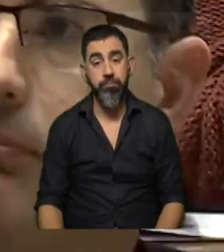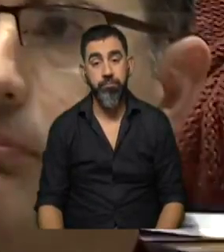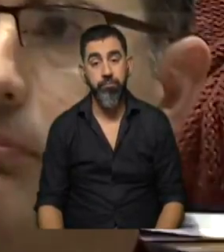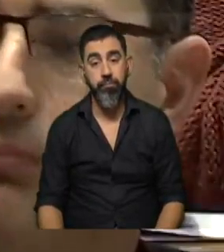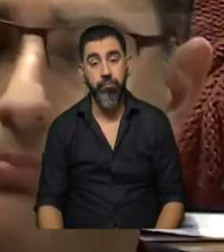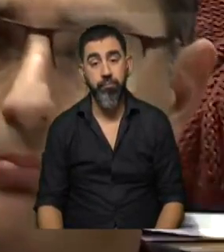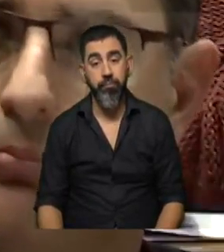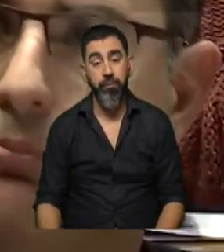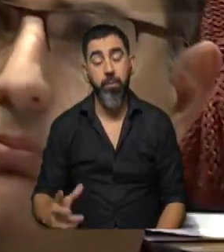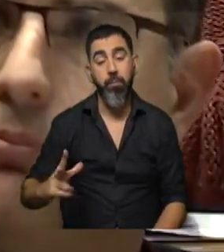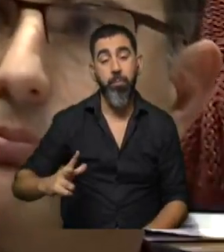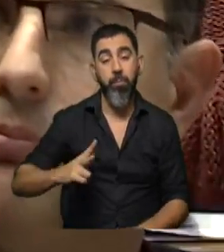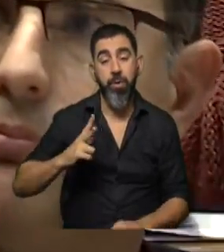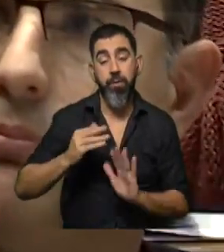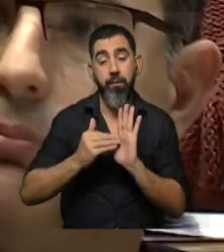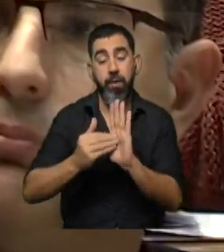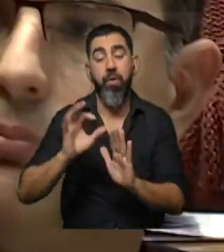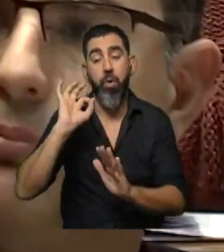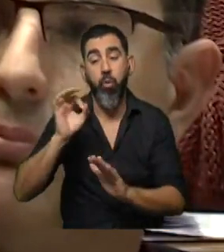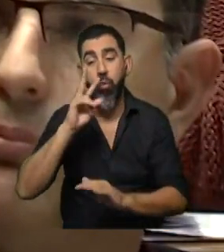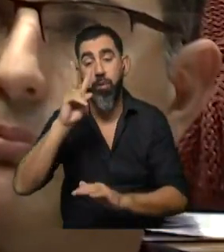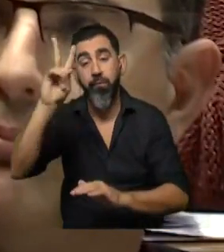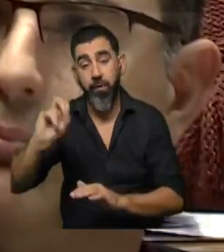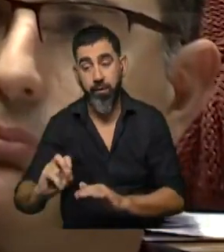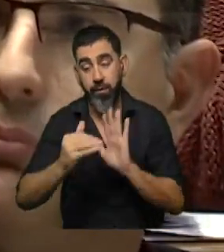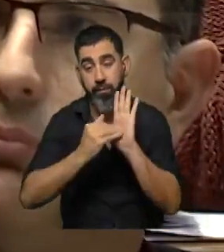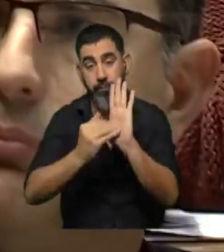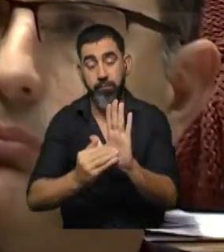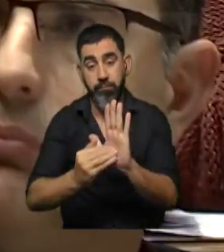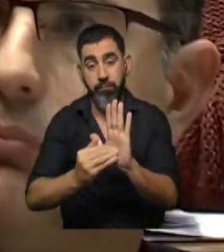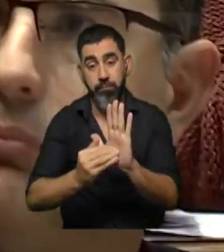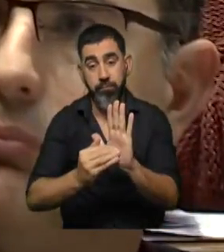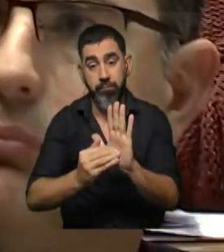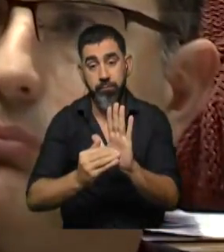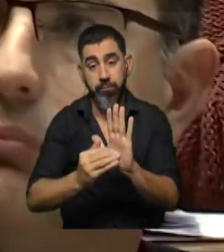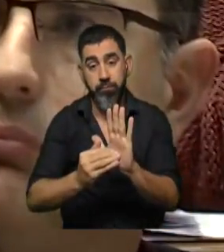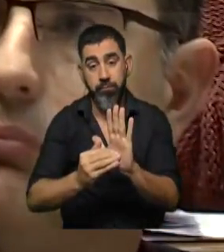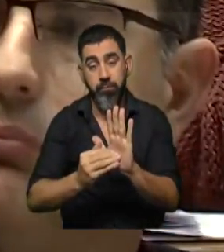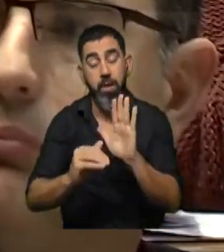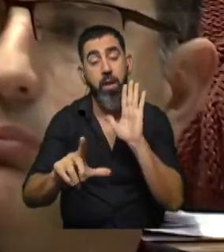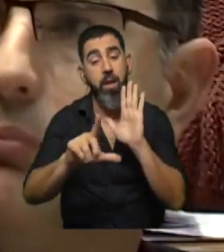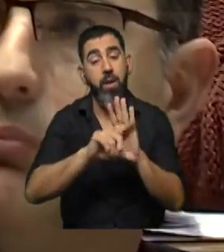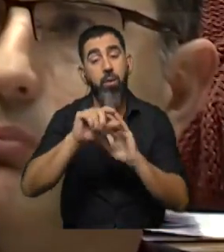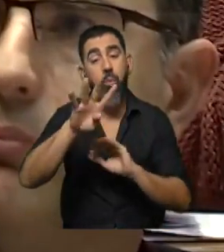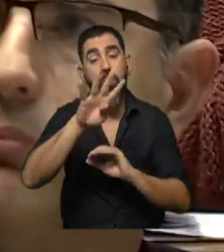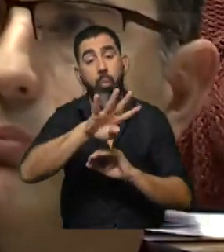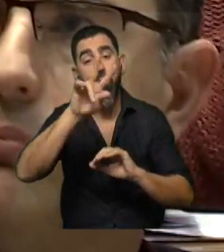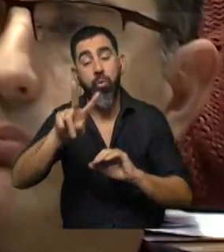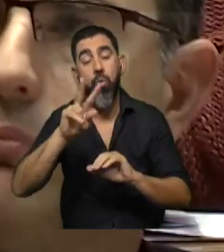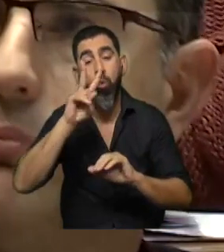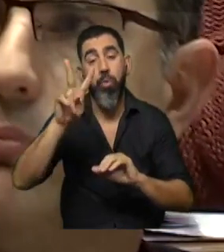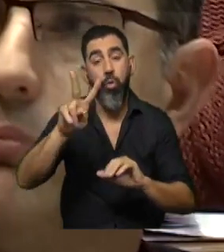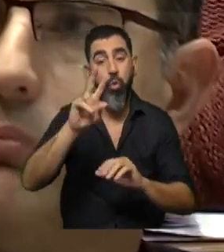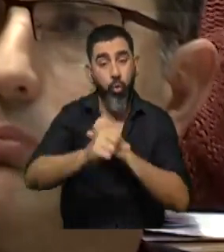la iniciativa privada se presentó en octubre del 2020 estando vigente el decreto cuatro cuatro dos del